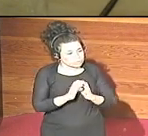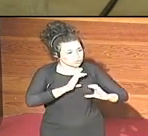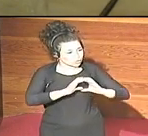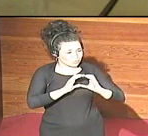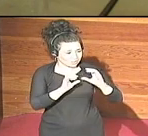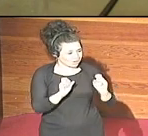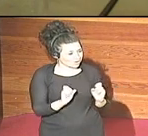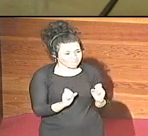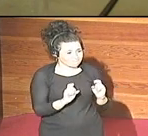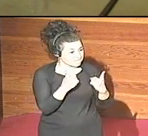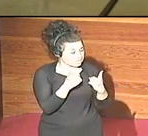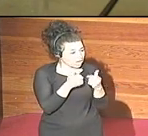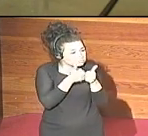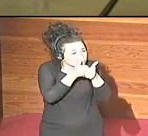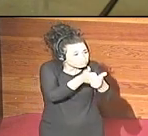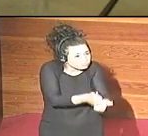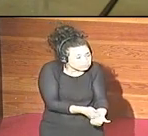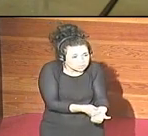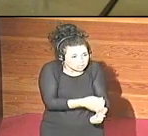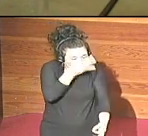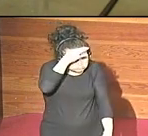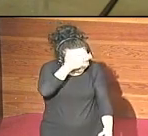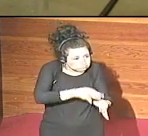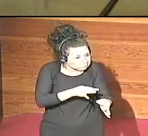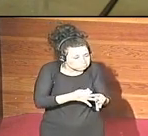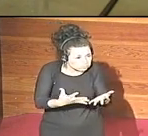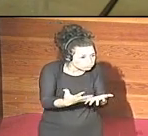oficiales y que se creen de pie juntía